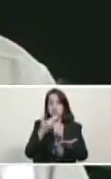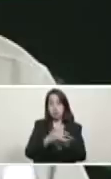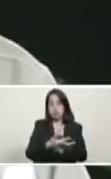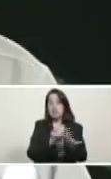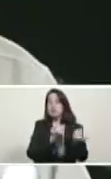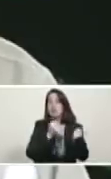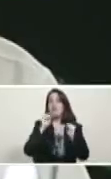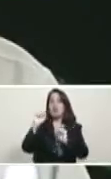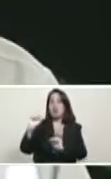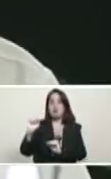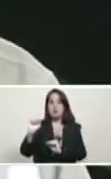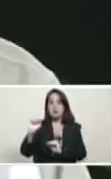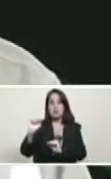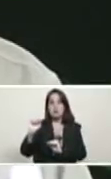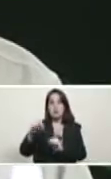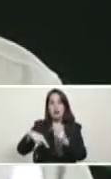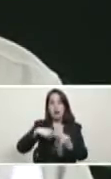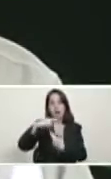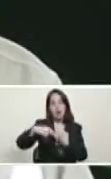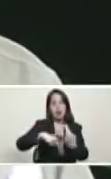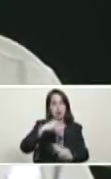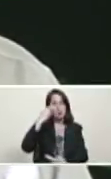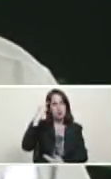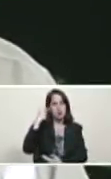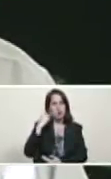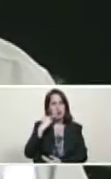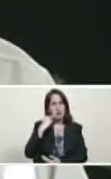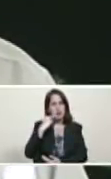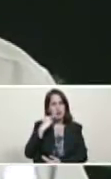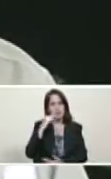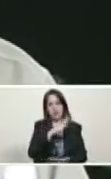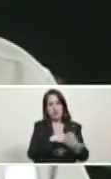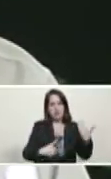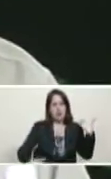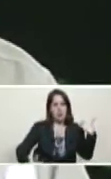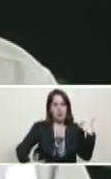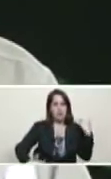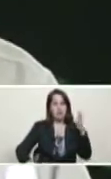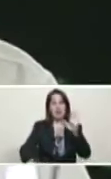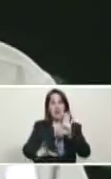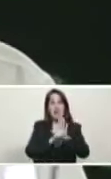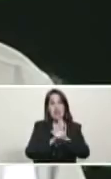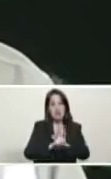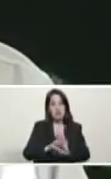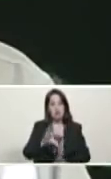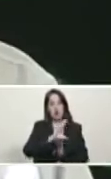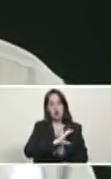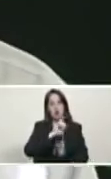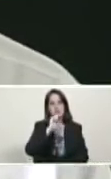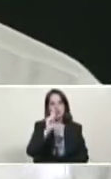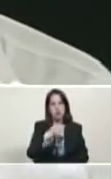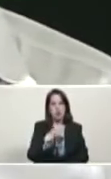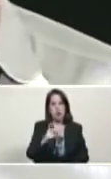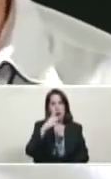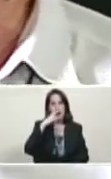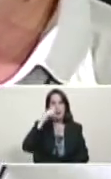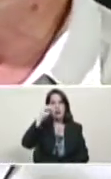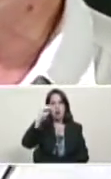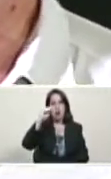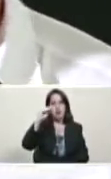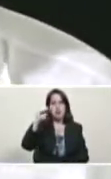defensa de la revolución bolivariana y del presidente legítimo y constitucional nicolás